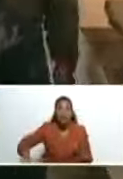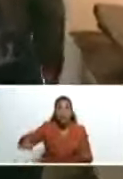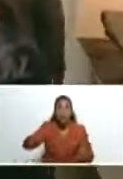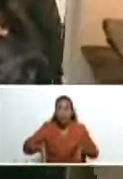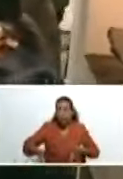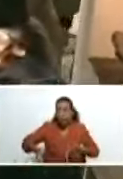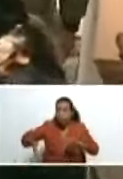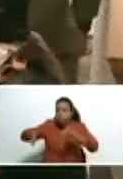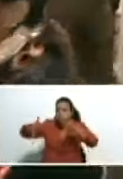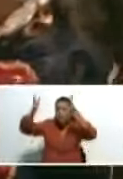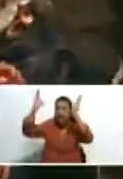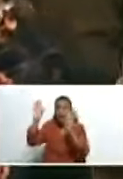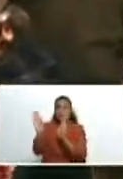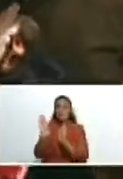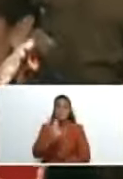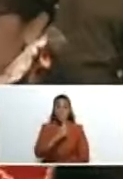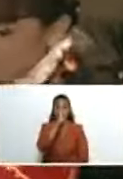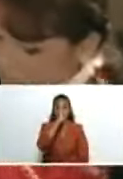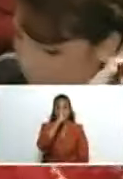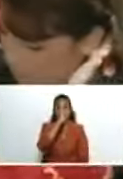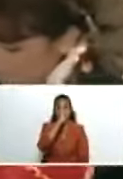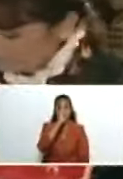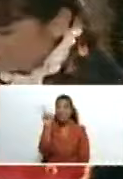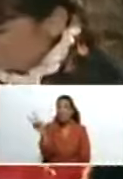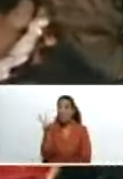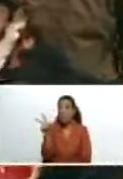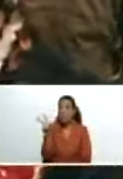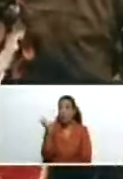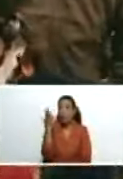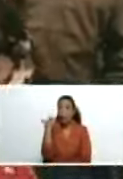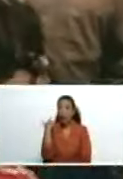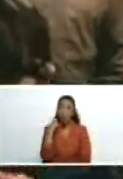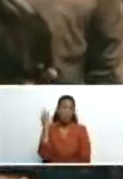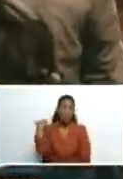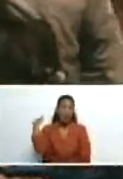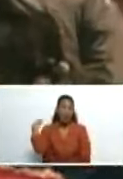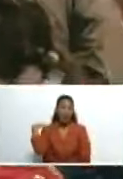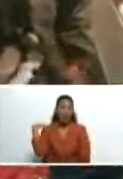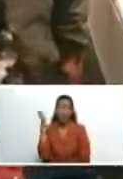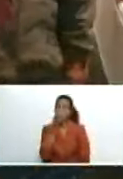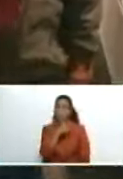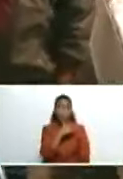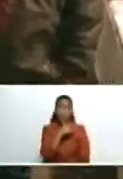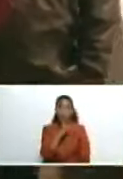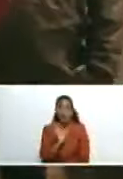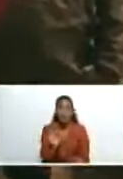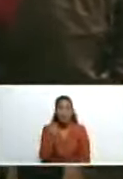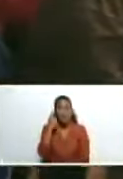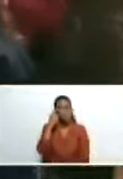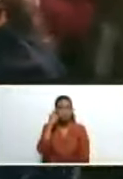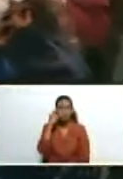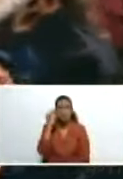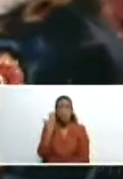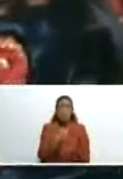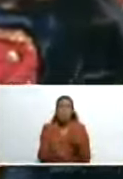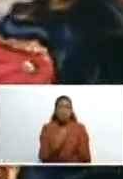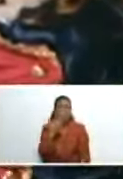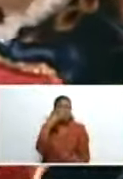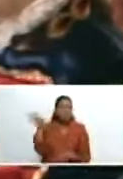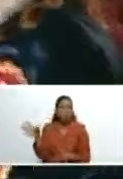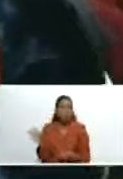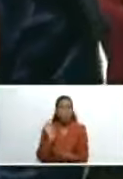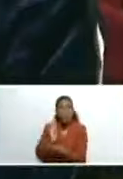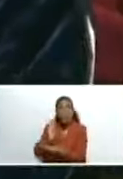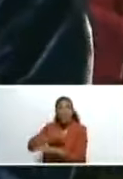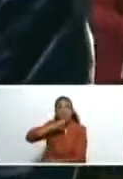torre del Banco de Venezuela, que en ese entonces, cuando se construyó, presidente, no había conciencia sobre la importancia de la